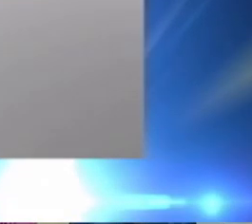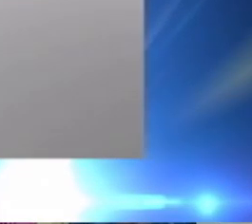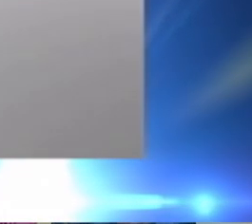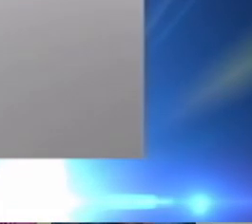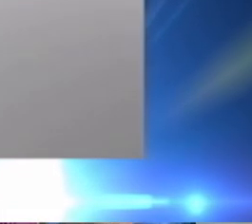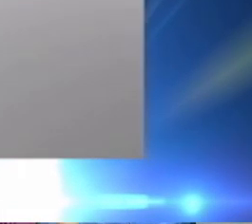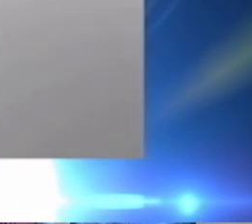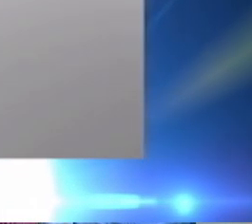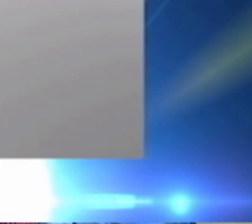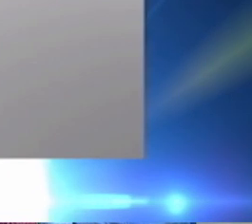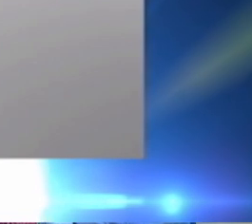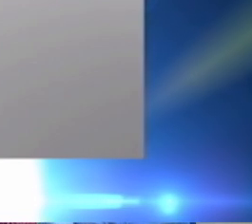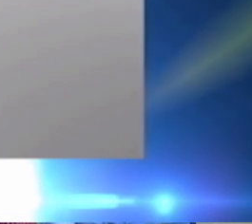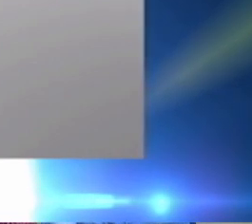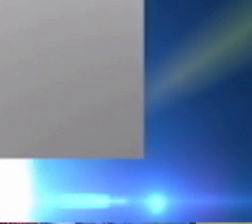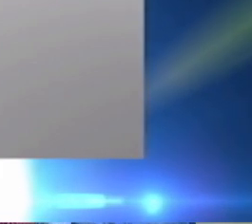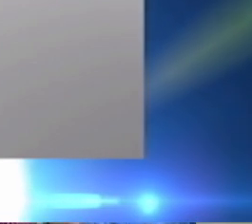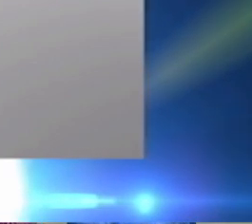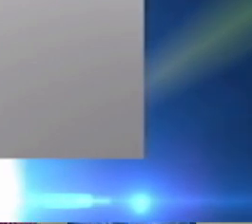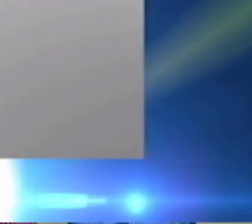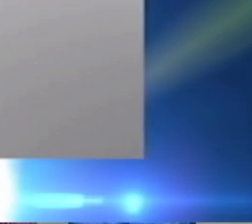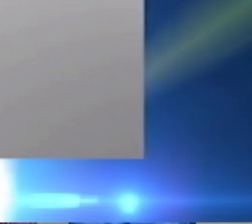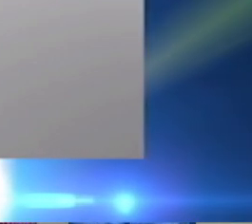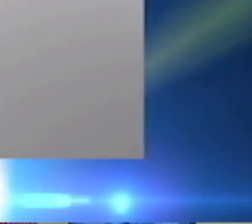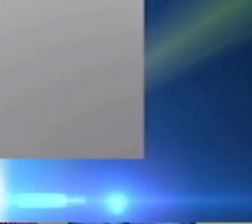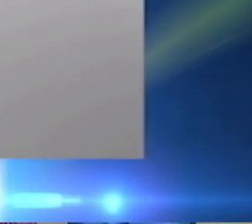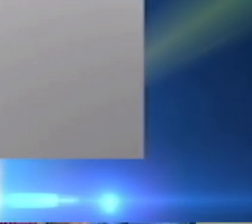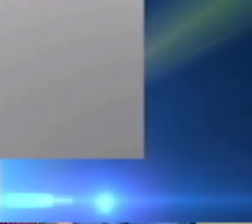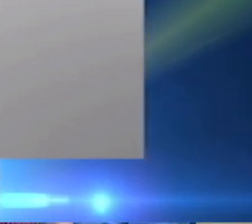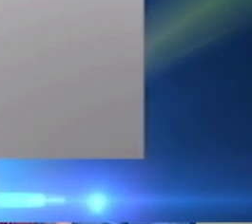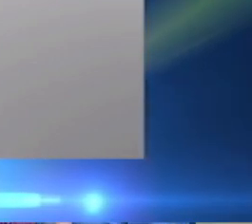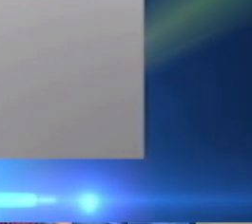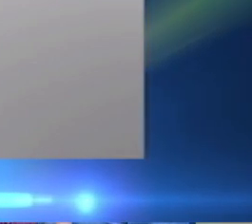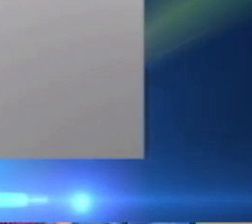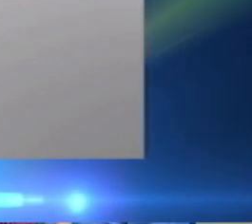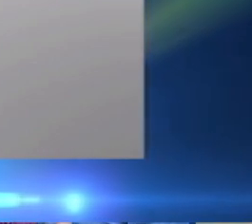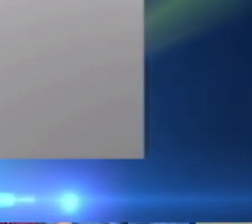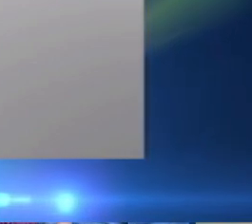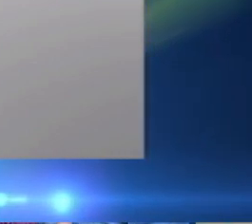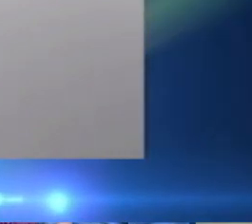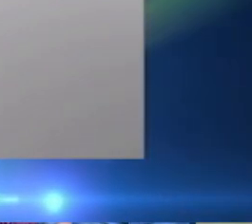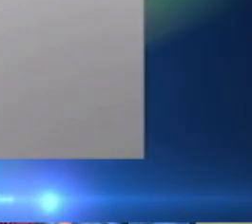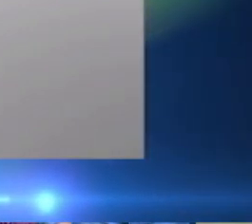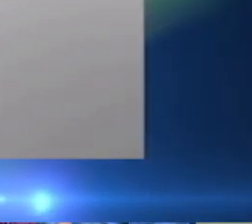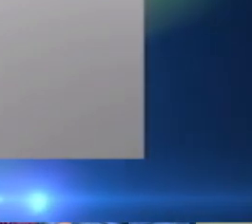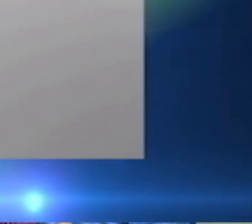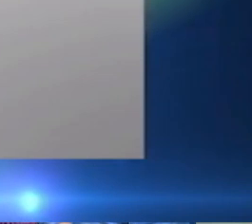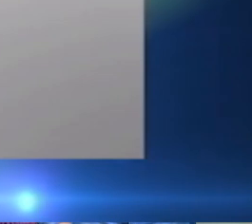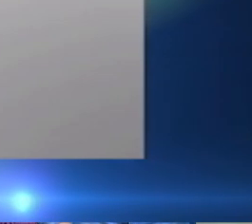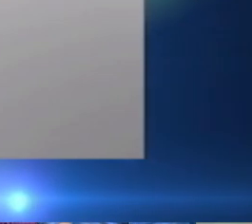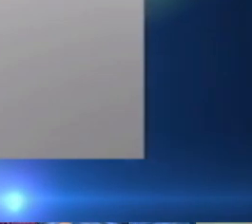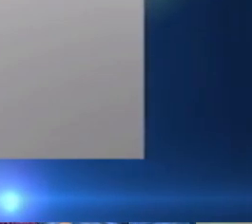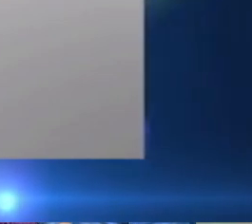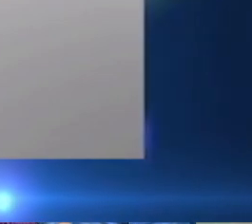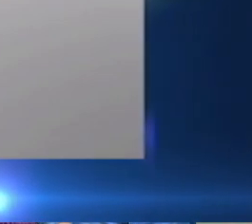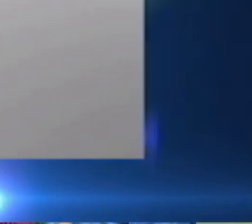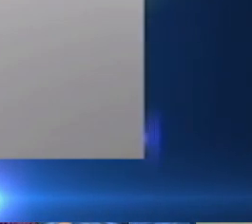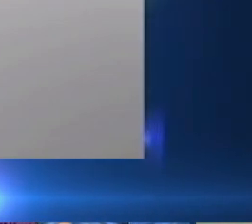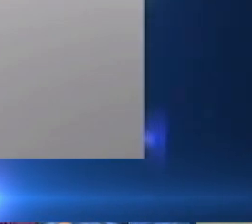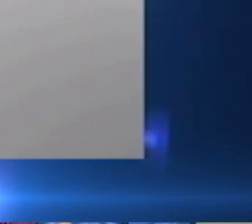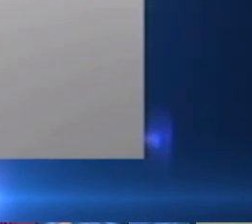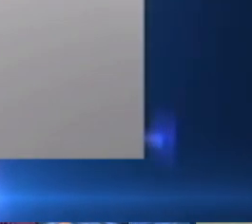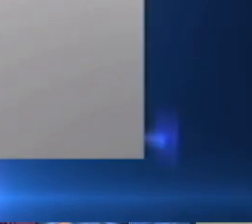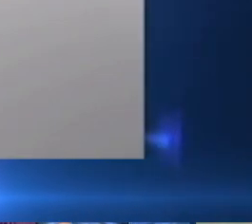1.751 semanas y había un monto de 190 millones en el fondo privado al momento de iniciar la